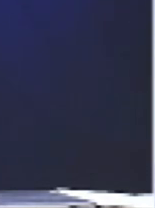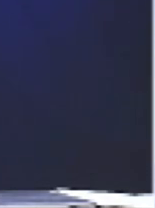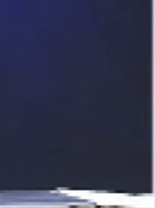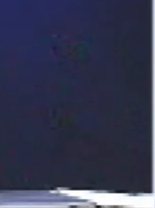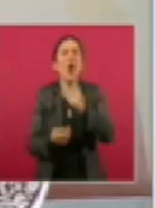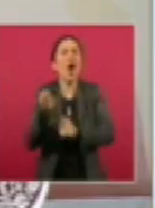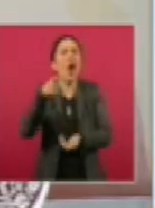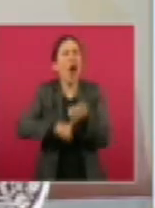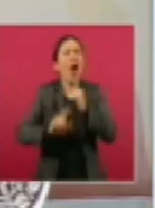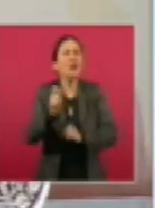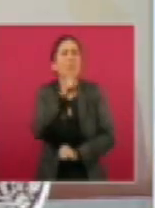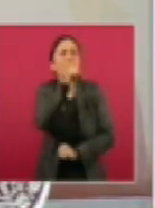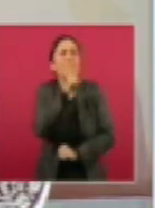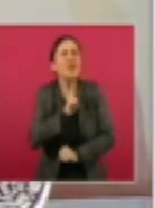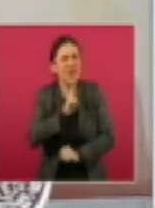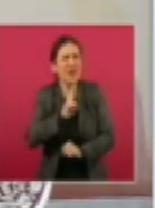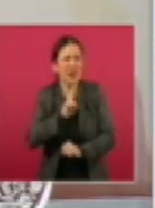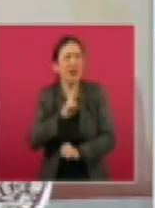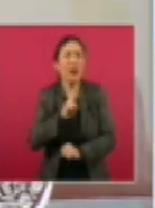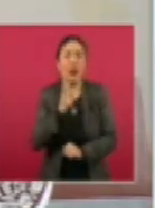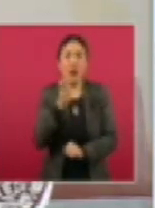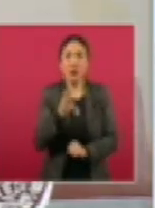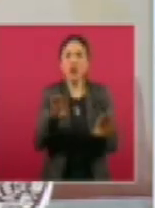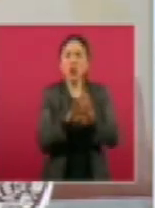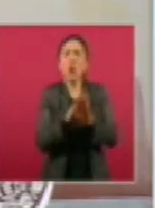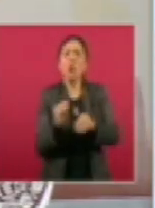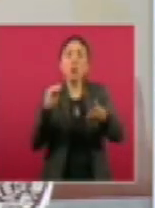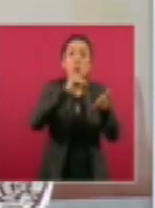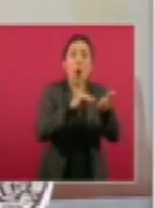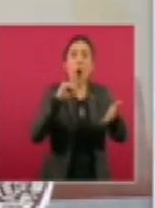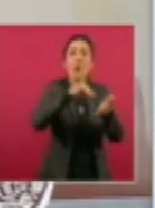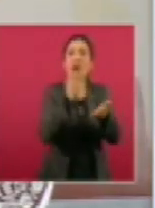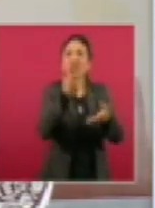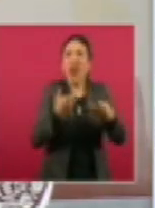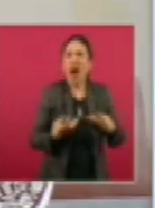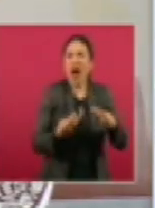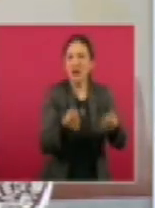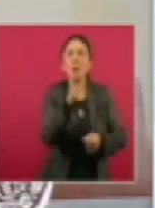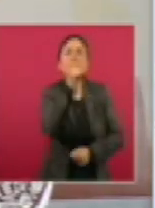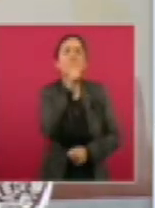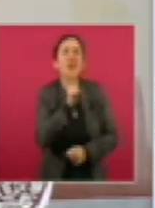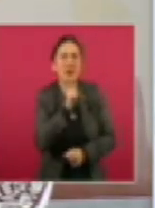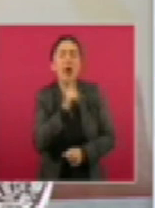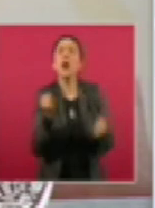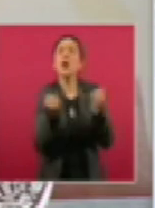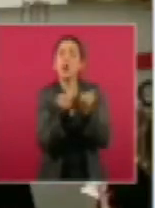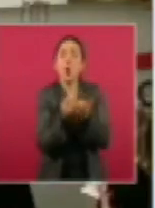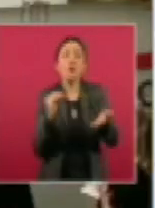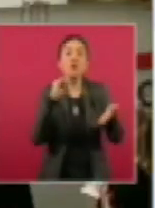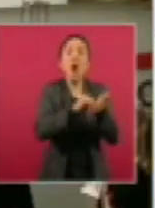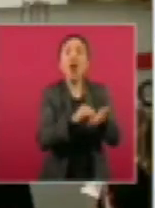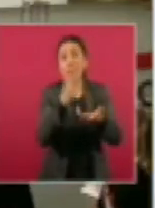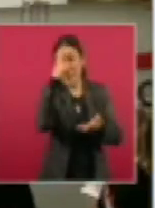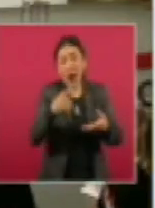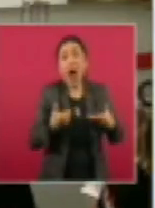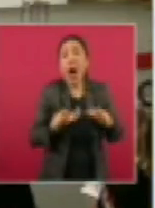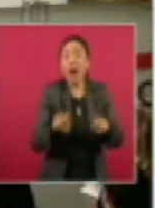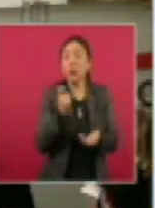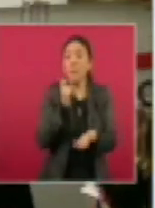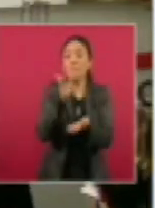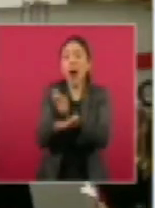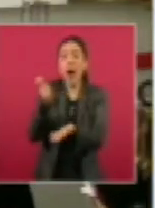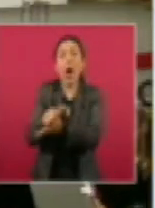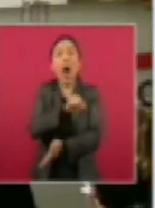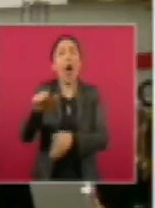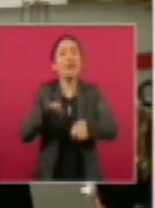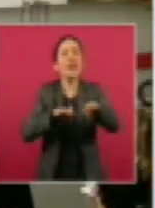dos significados. La primera, dije, también quiero recordarte pues que a ella se le atribuye pues el inicio del desastre en el desabasto